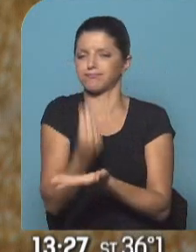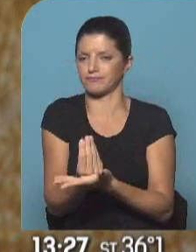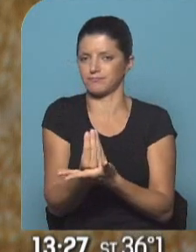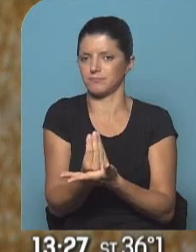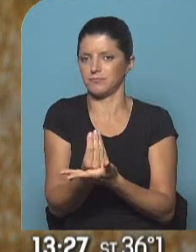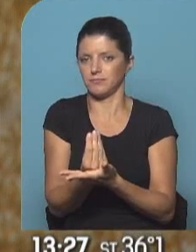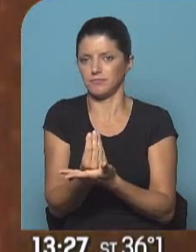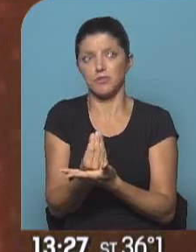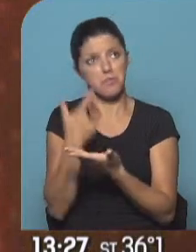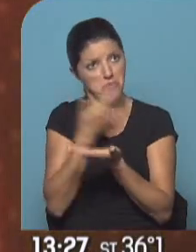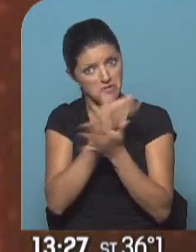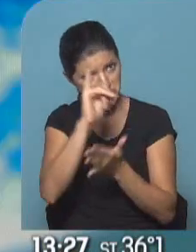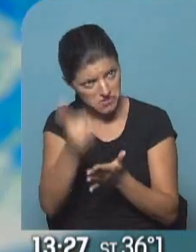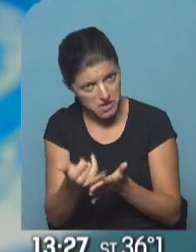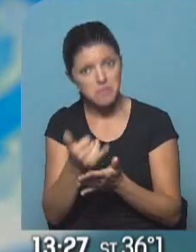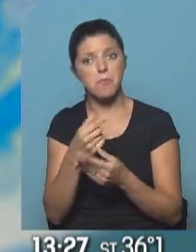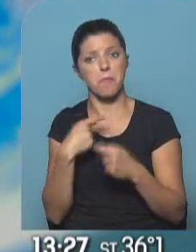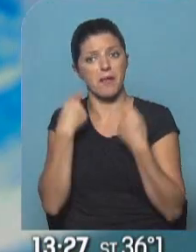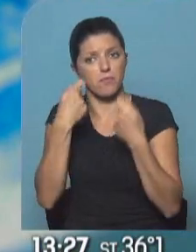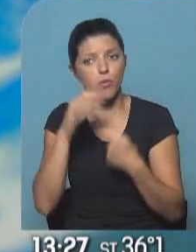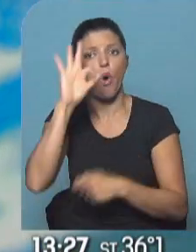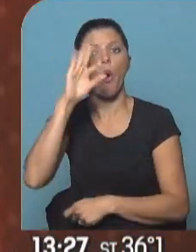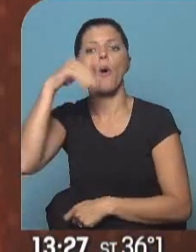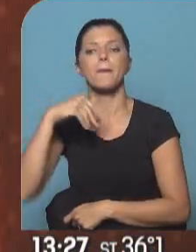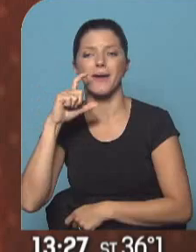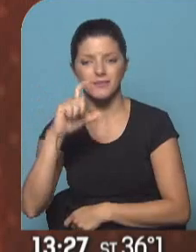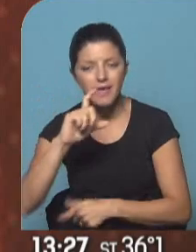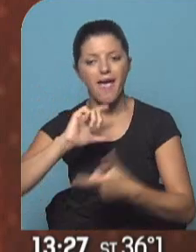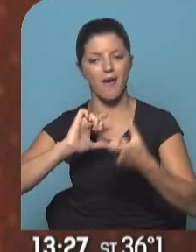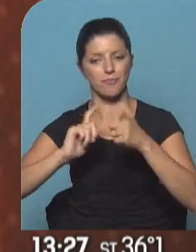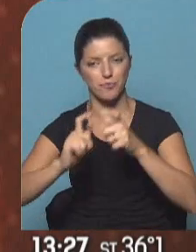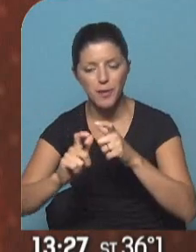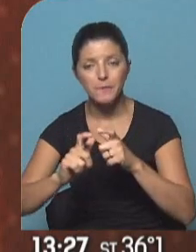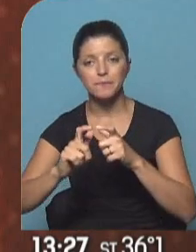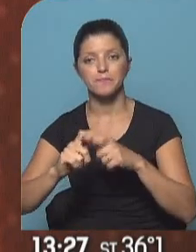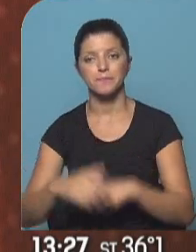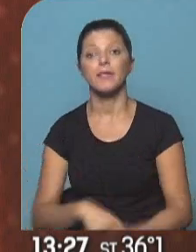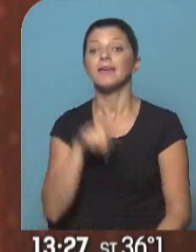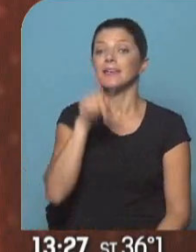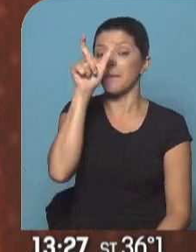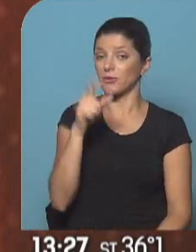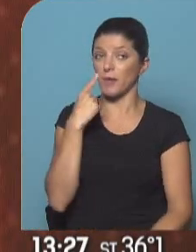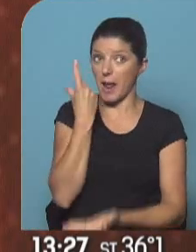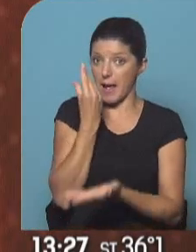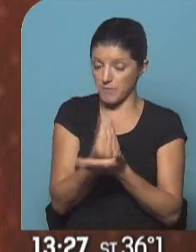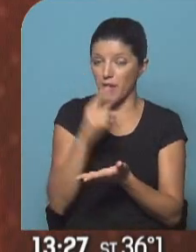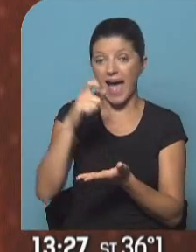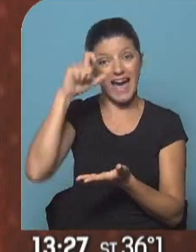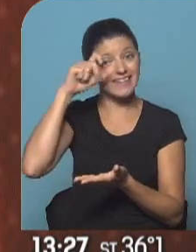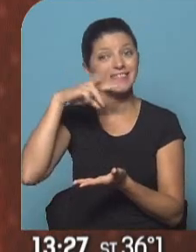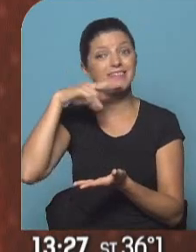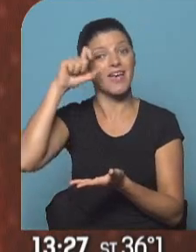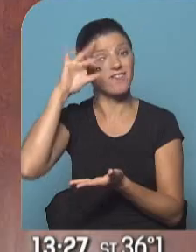sí es partidario de una OMC, de refrescarla y demás, y lo que dice Acevedo, ojo, que ir hacia un